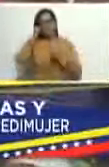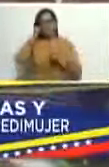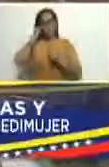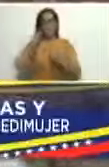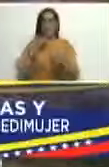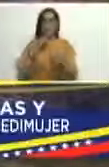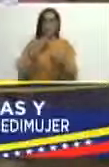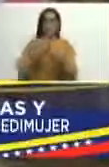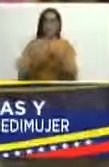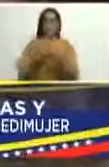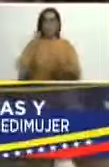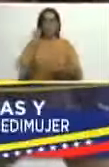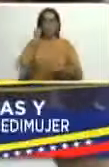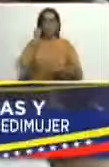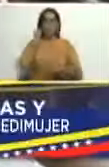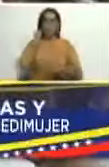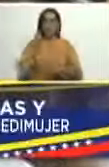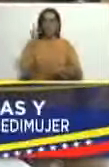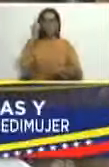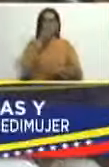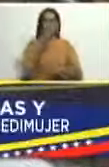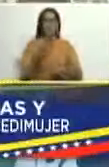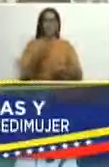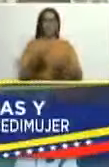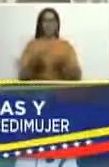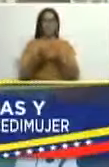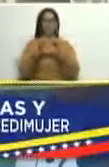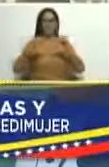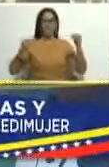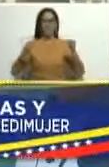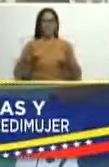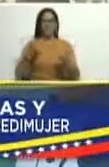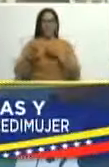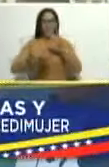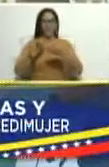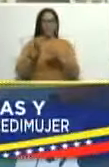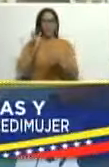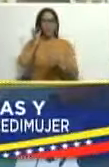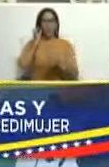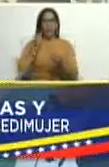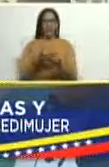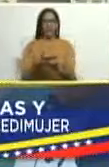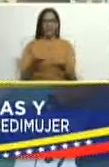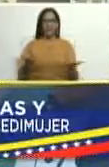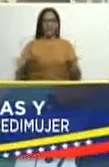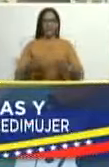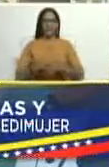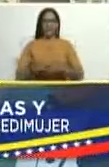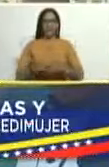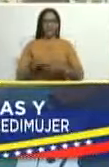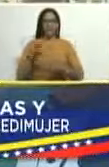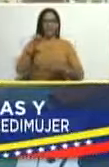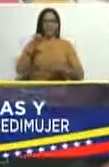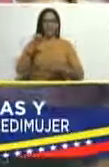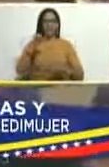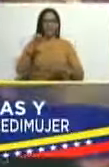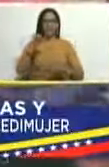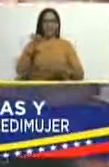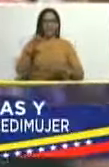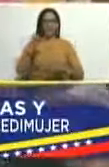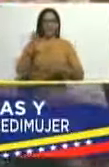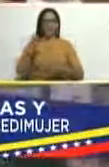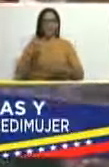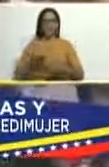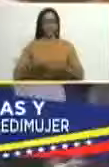Gracias, mujeres. Miren qué bella esta consigna que inventaron estas mujeres acá de Sotillo. Déjala,